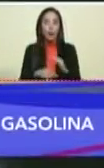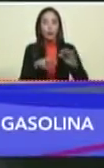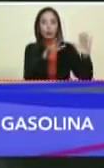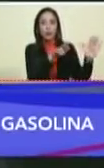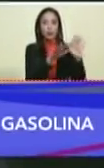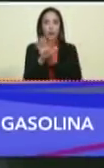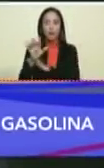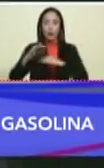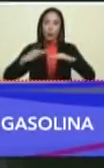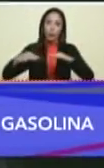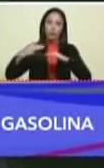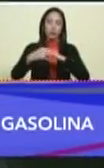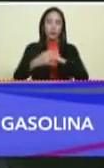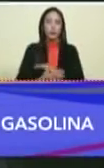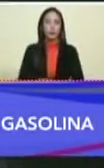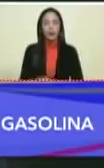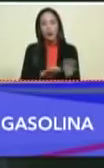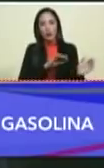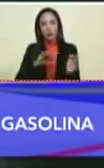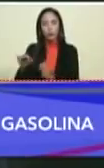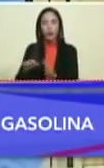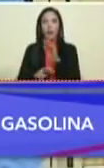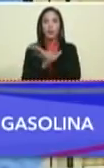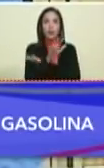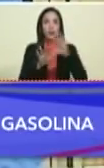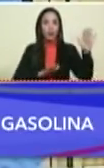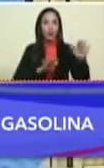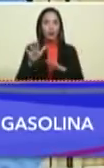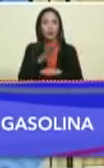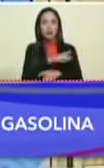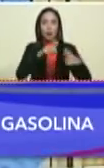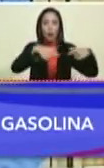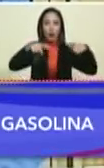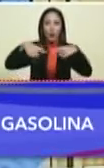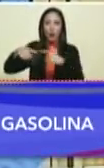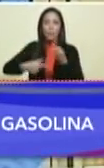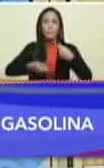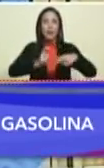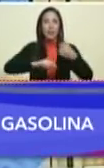municipios, 315 estaciones de gasolina,